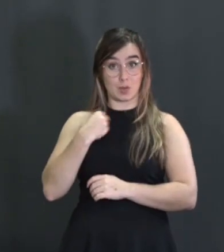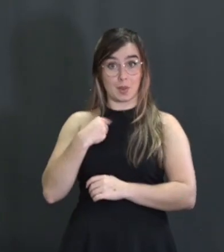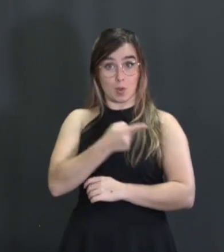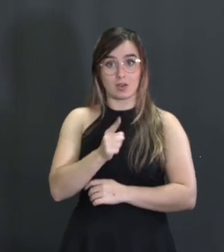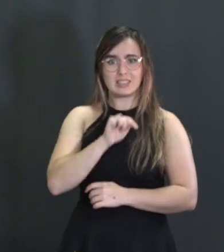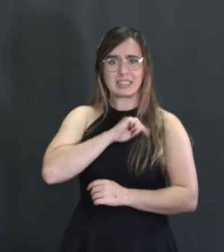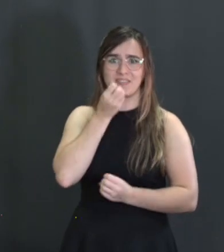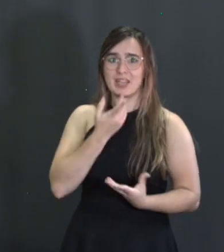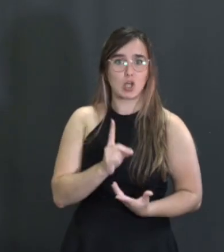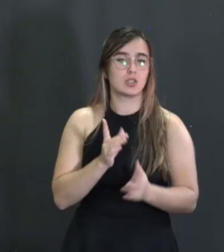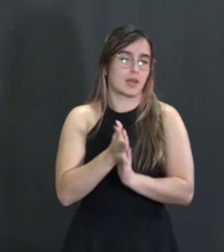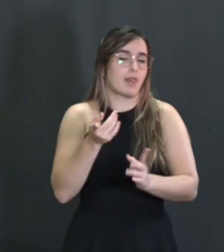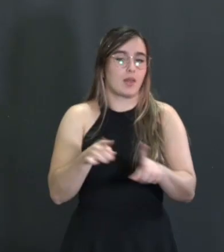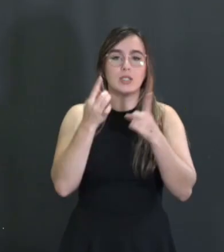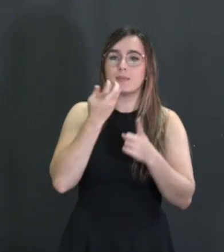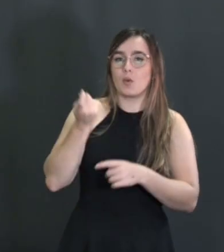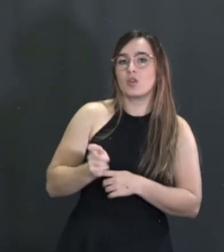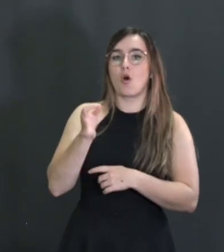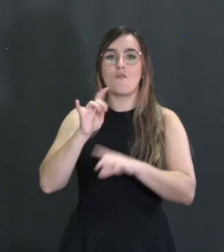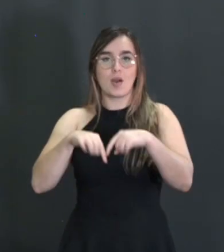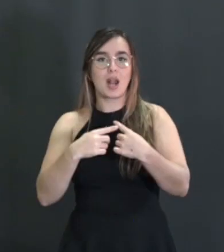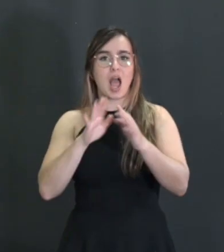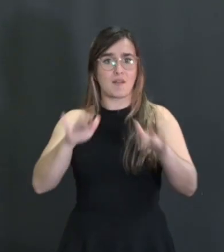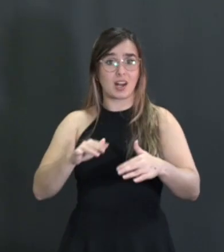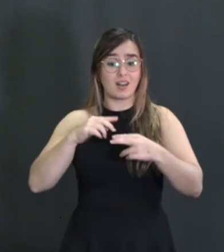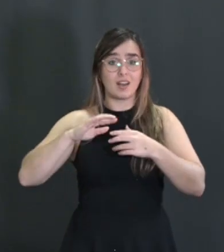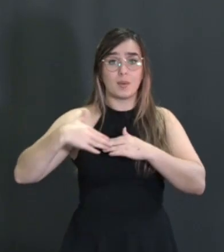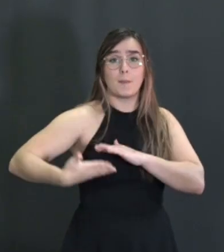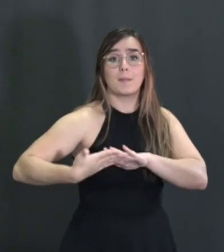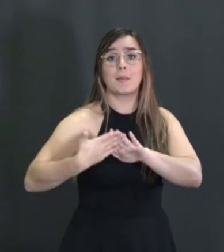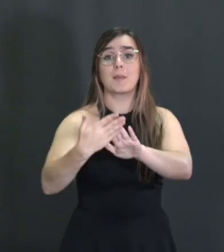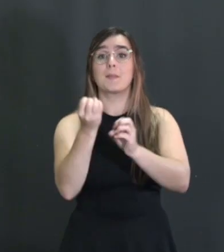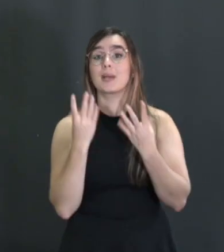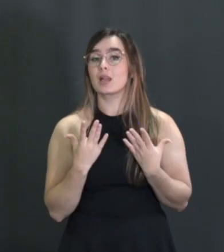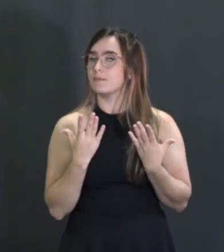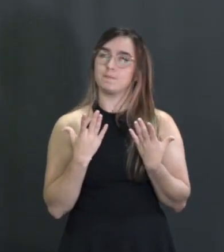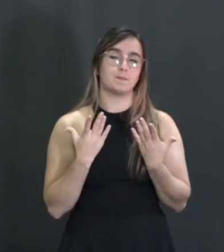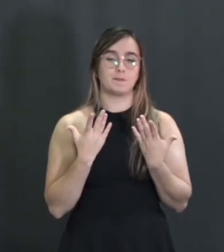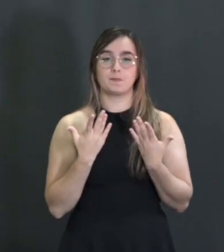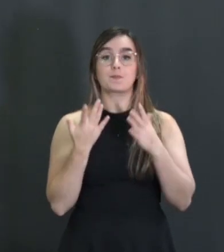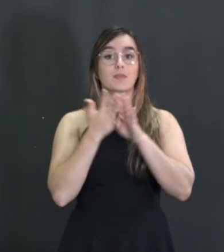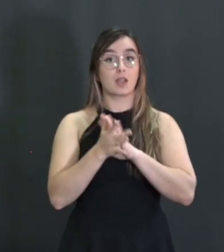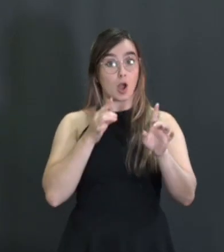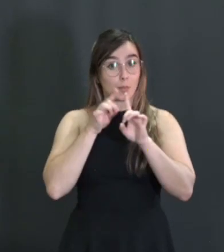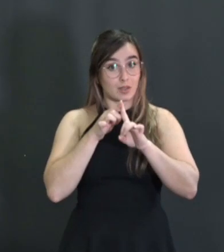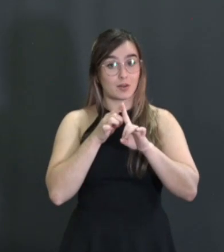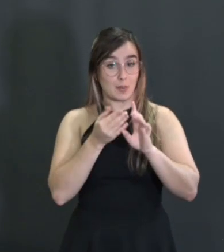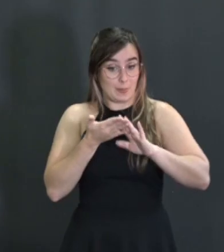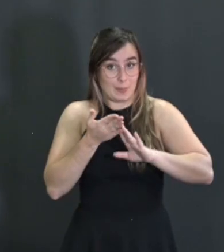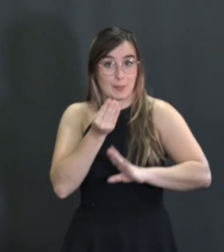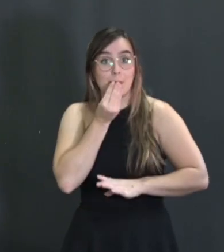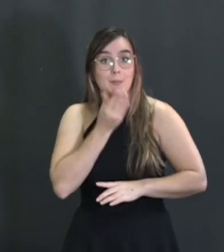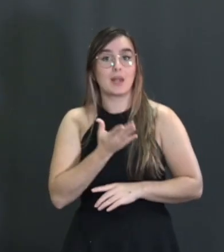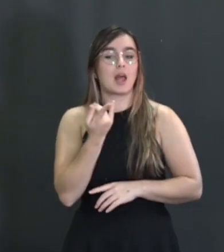sean familiares, pues esto no va a salir bien, ¿eh? Y está claro que para eso pues necesitamos evidentemente